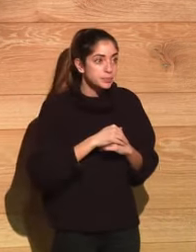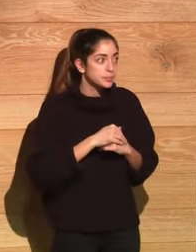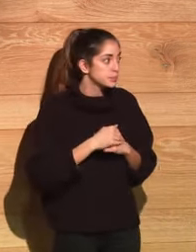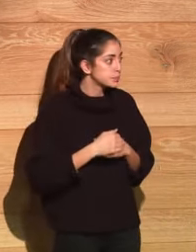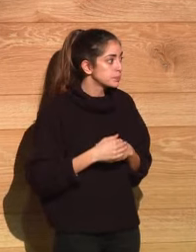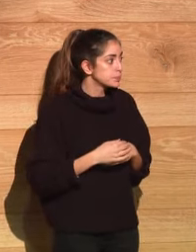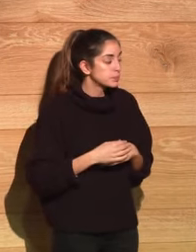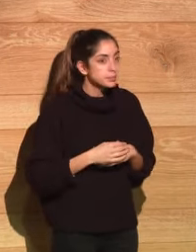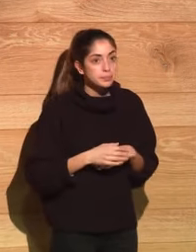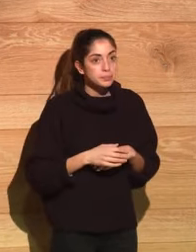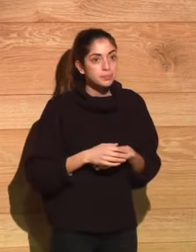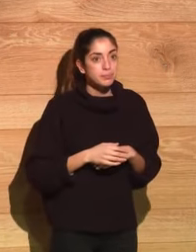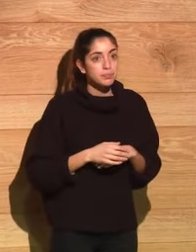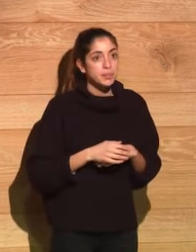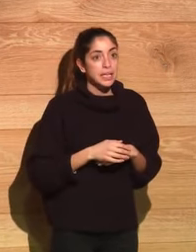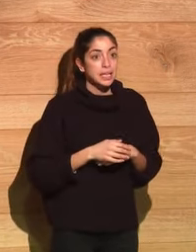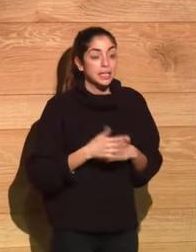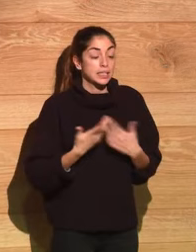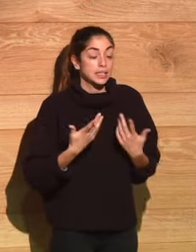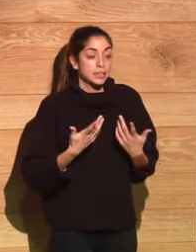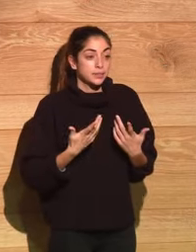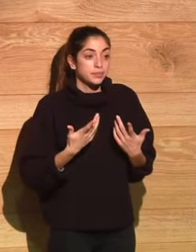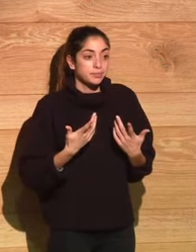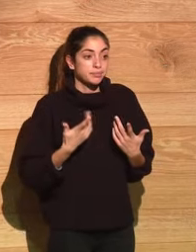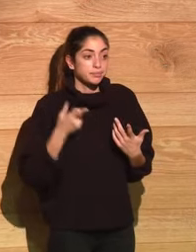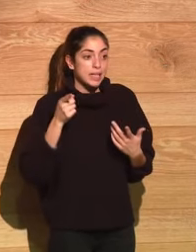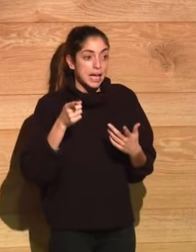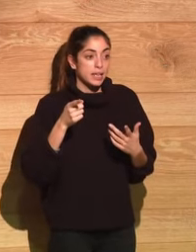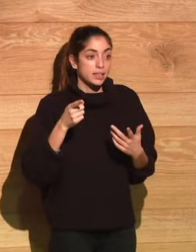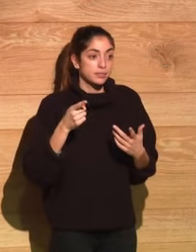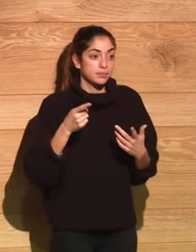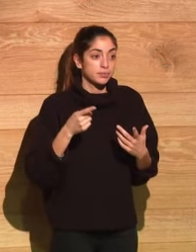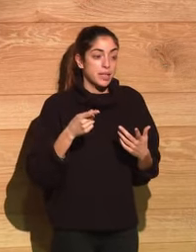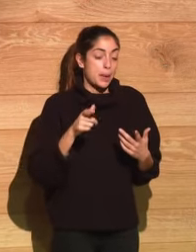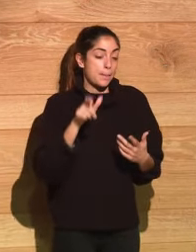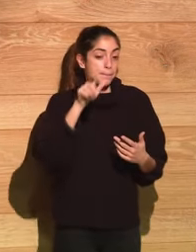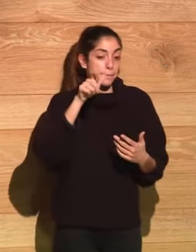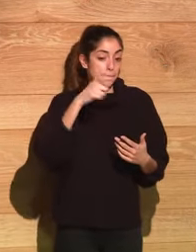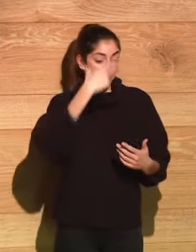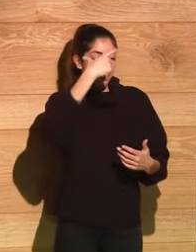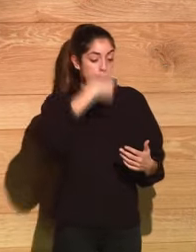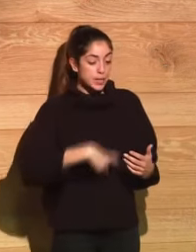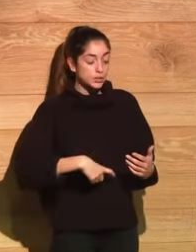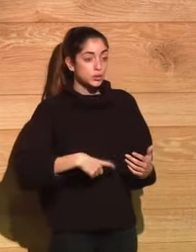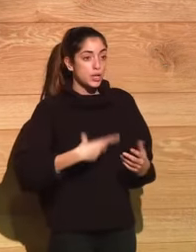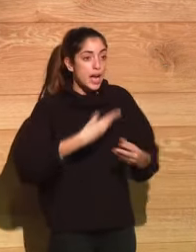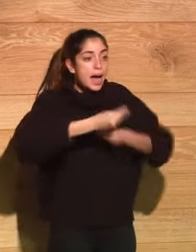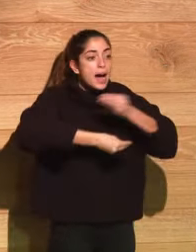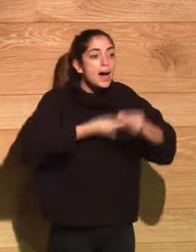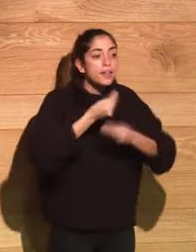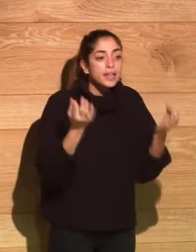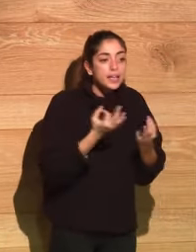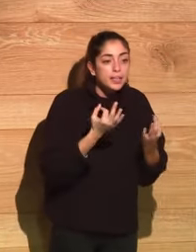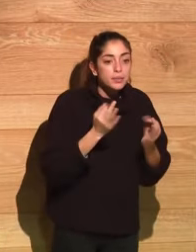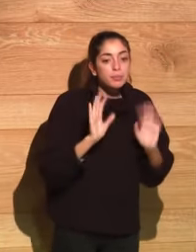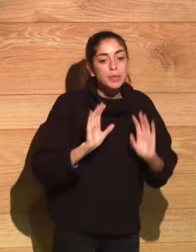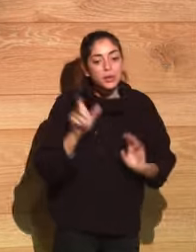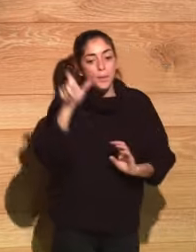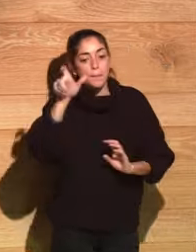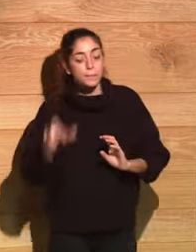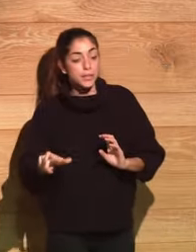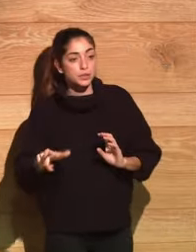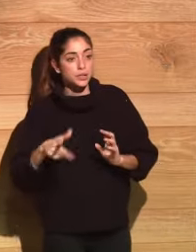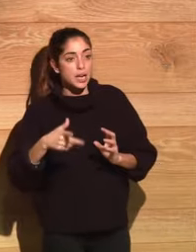Husserl y demás, consistente en que el ser es lo que hace, pero que al mismo tiempo el ser es otra cosa. Esta idea de